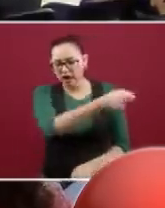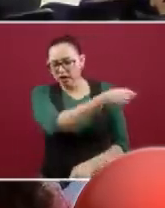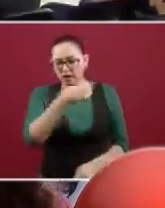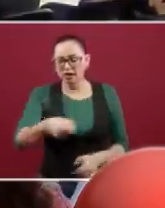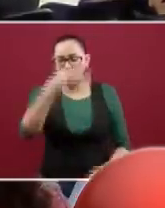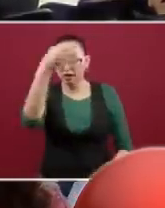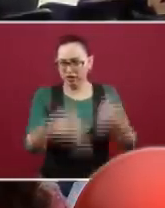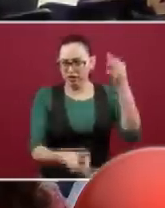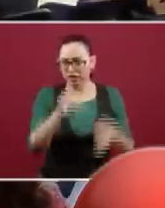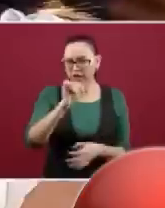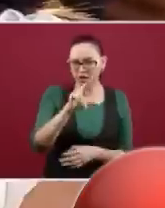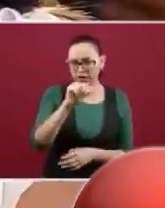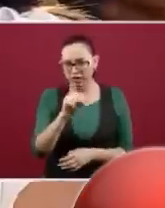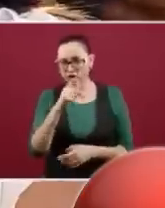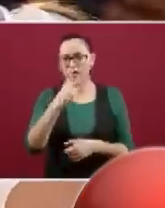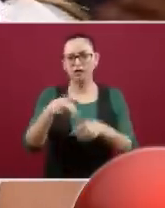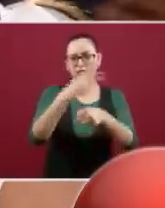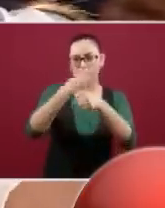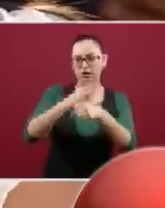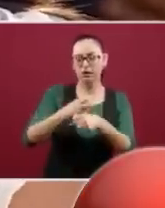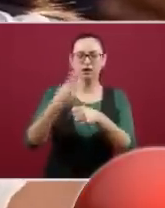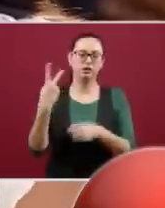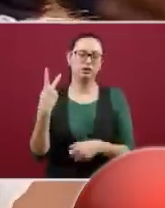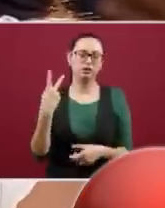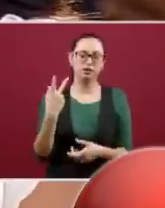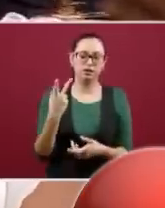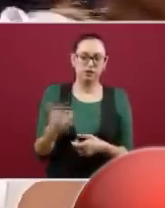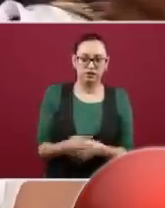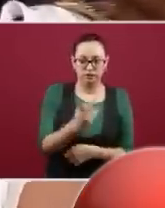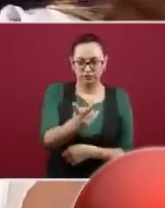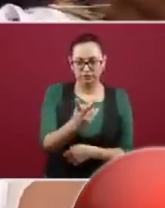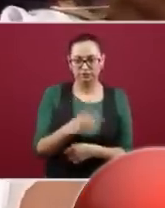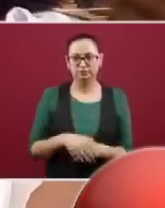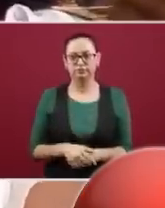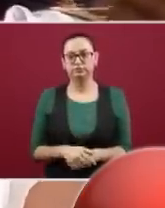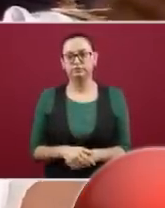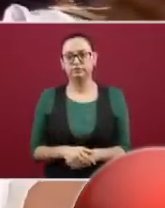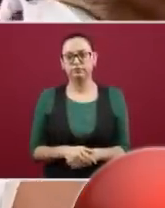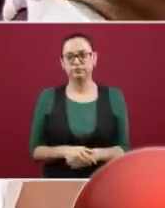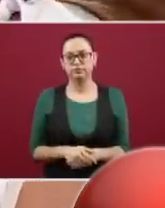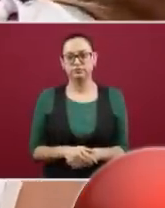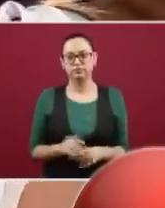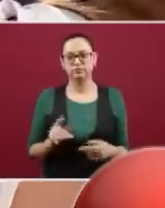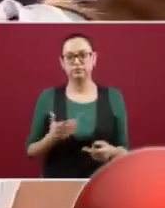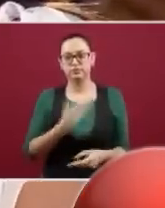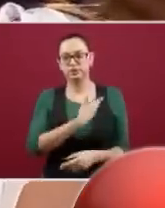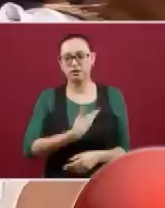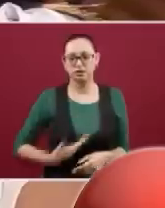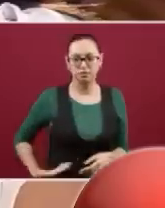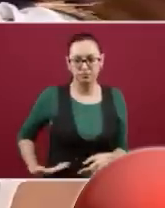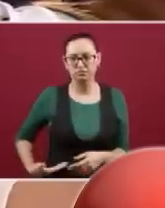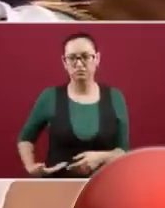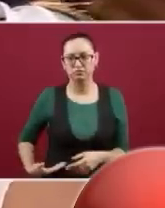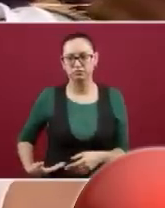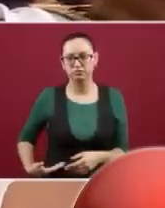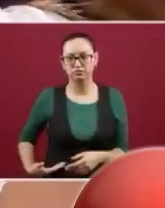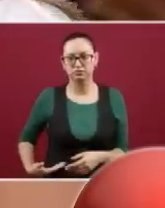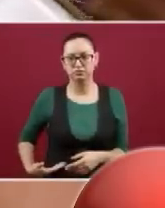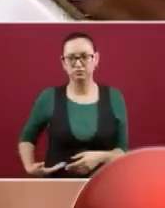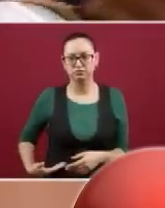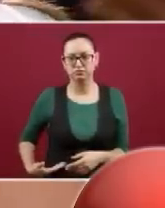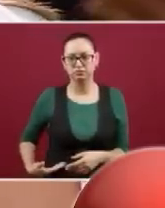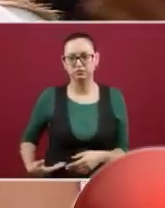pregunta sería, ¿qué voluntad hay por parte de la presidencia a llevar a cabo